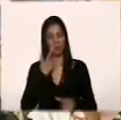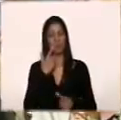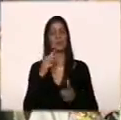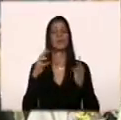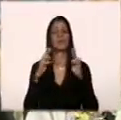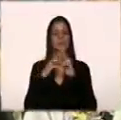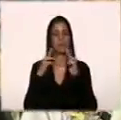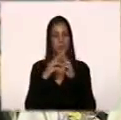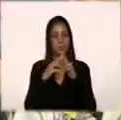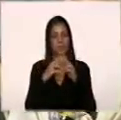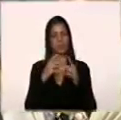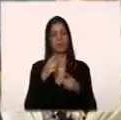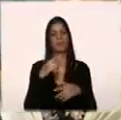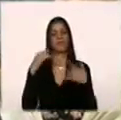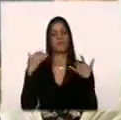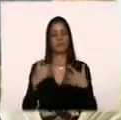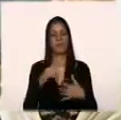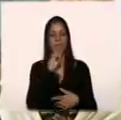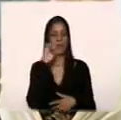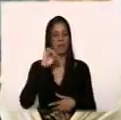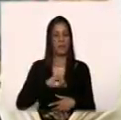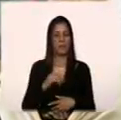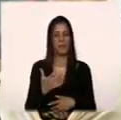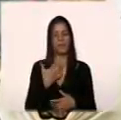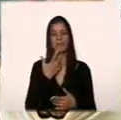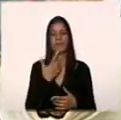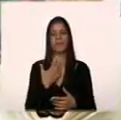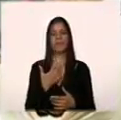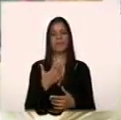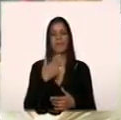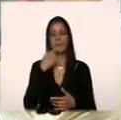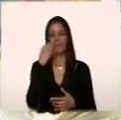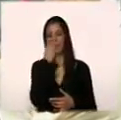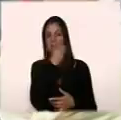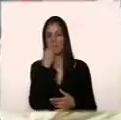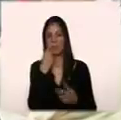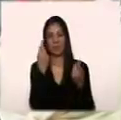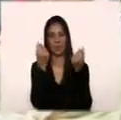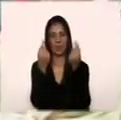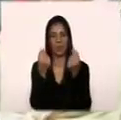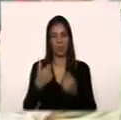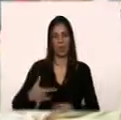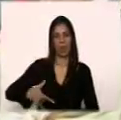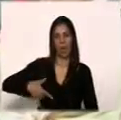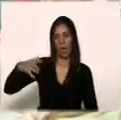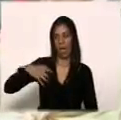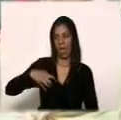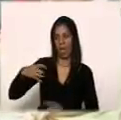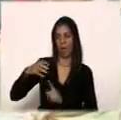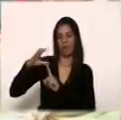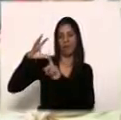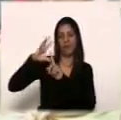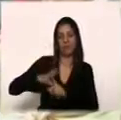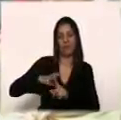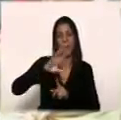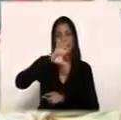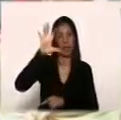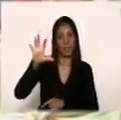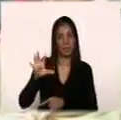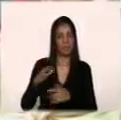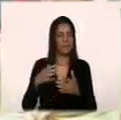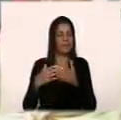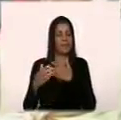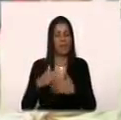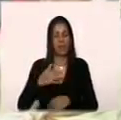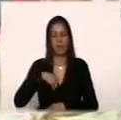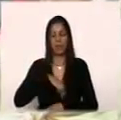la feroz opresión del capital. Y nosotros, tomando el